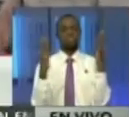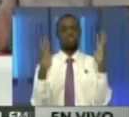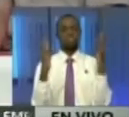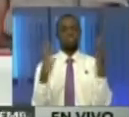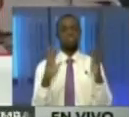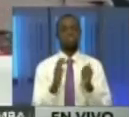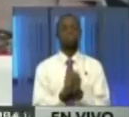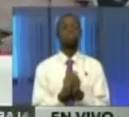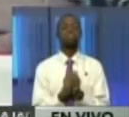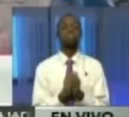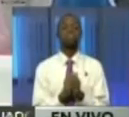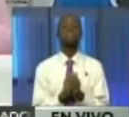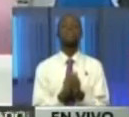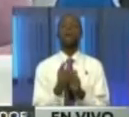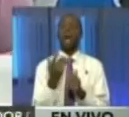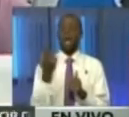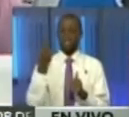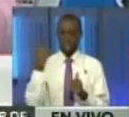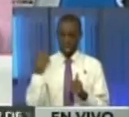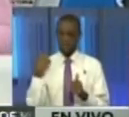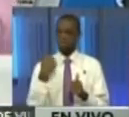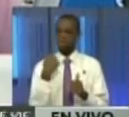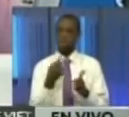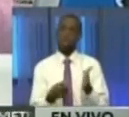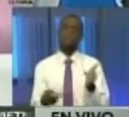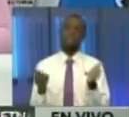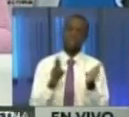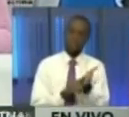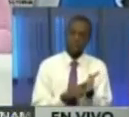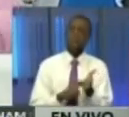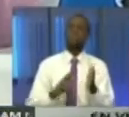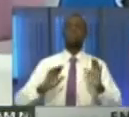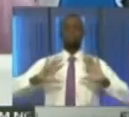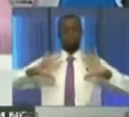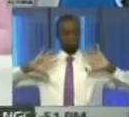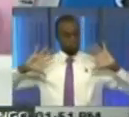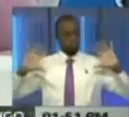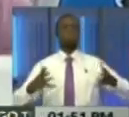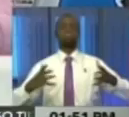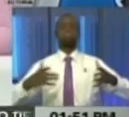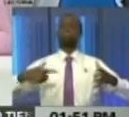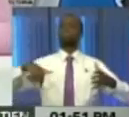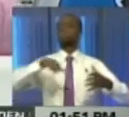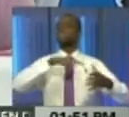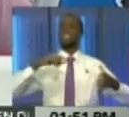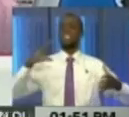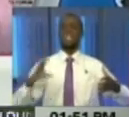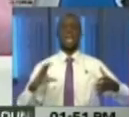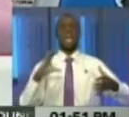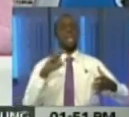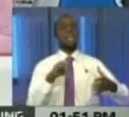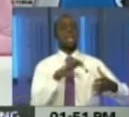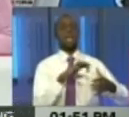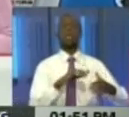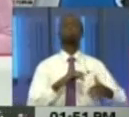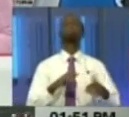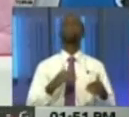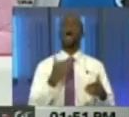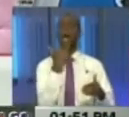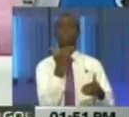Lo repetimos como ayer. Este poder electoral no acepta presiones de